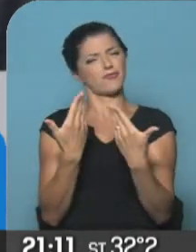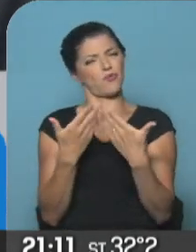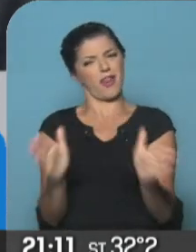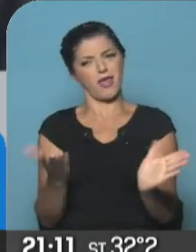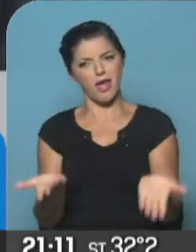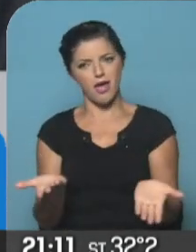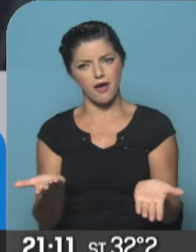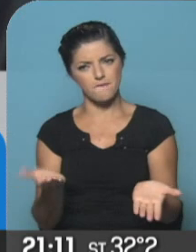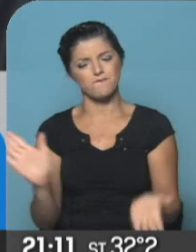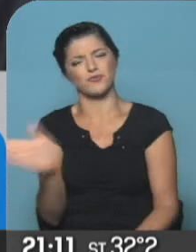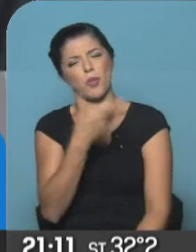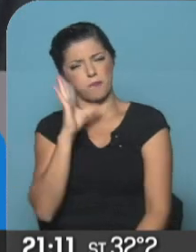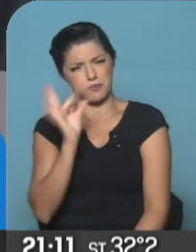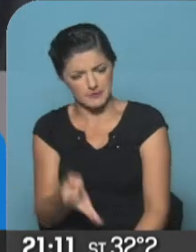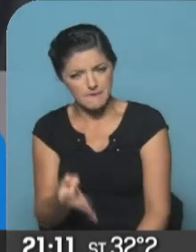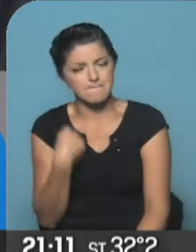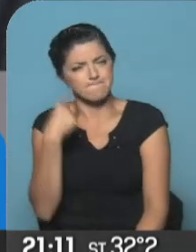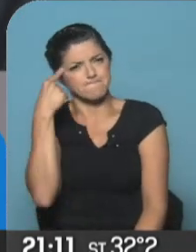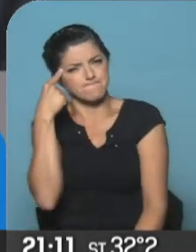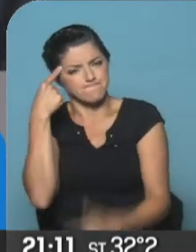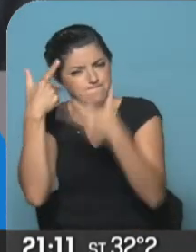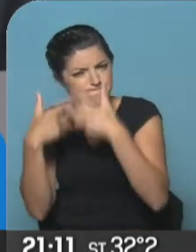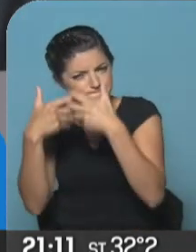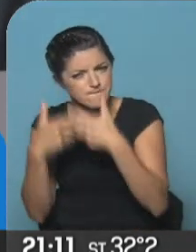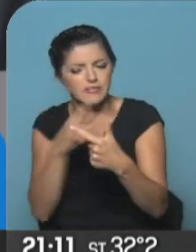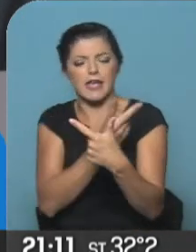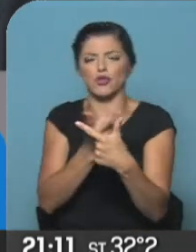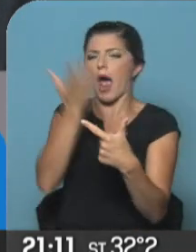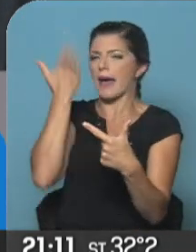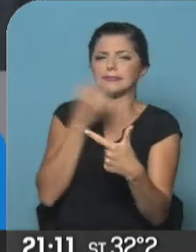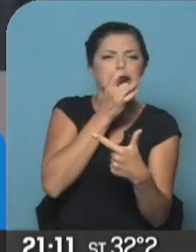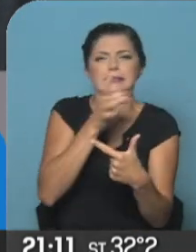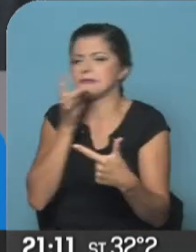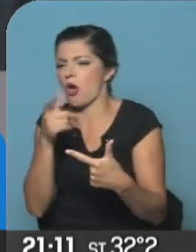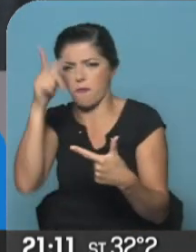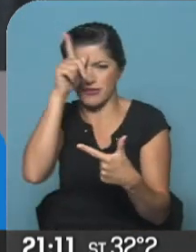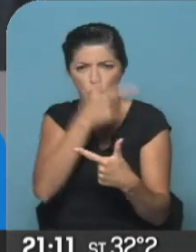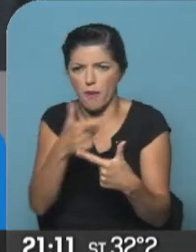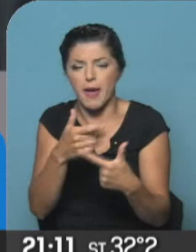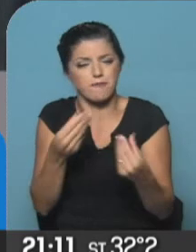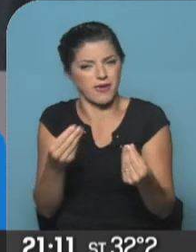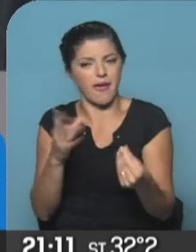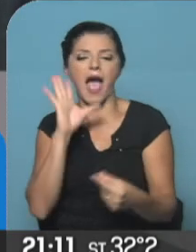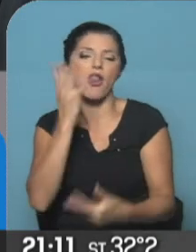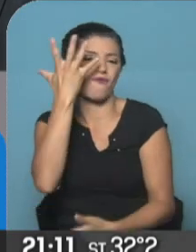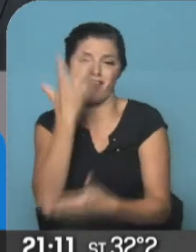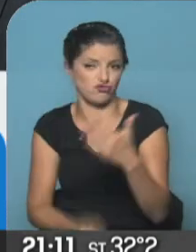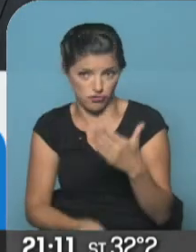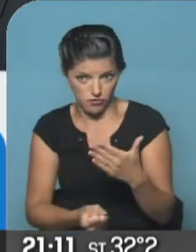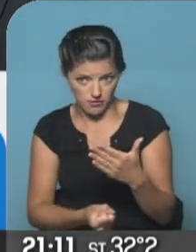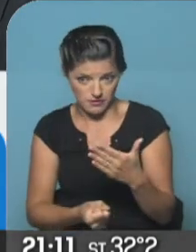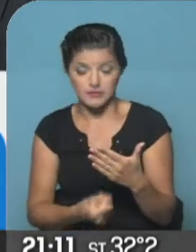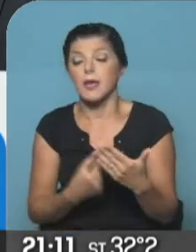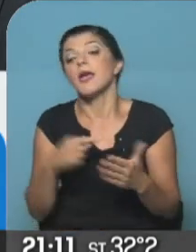para darse cuenta que aquí en nuestro país algo estaba funcionando mal. Y es la justicia quien debe dirimir, quien debe investigar y quien